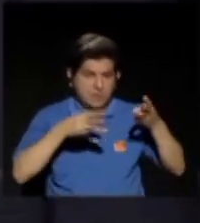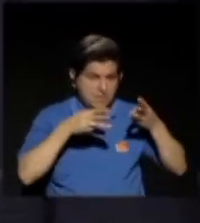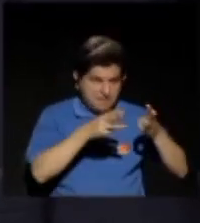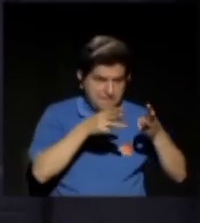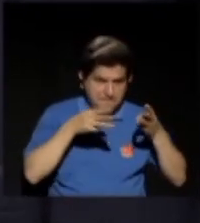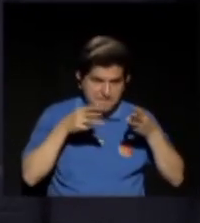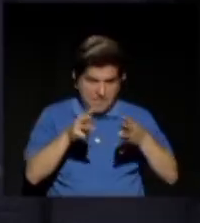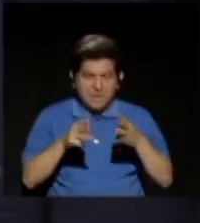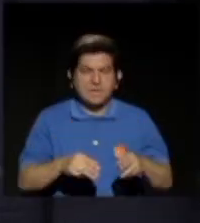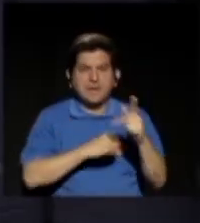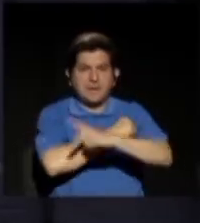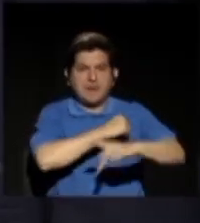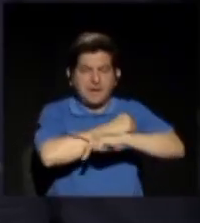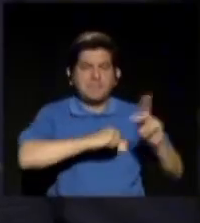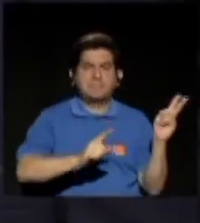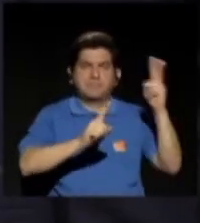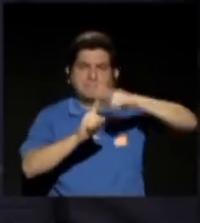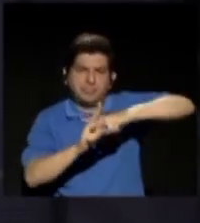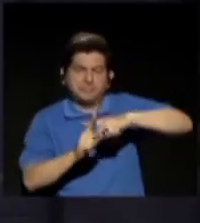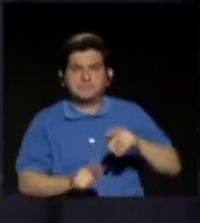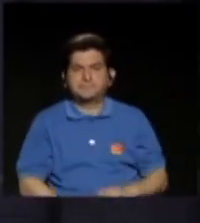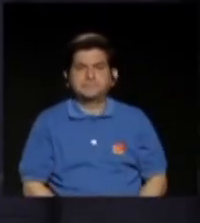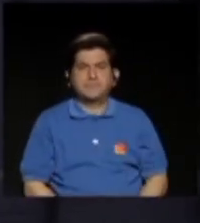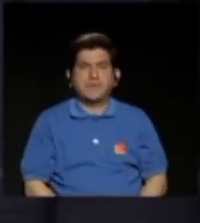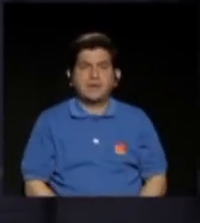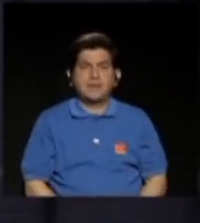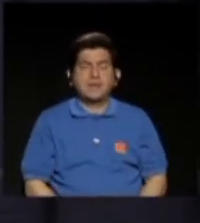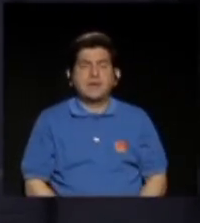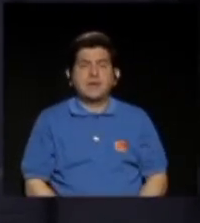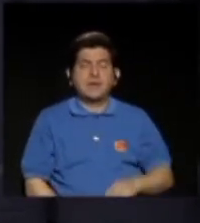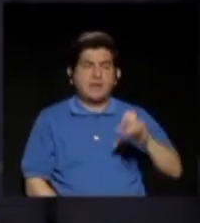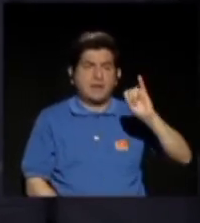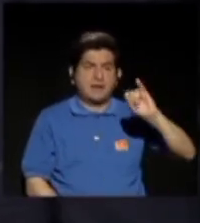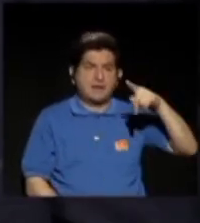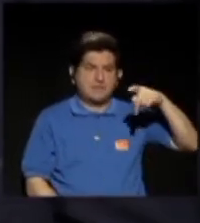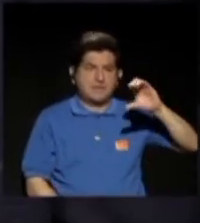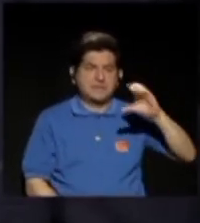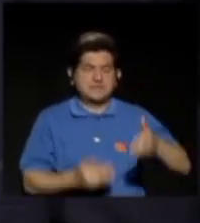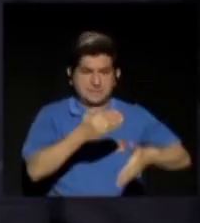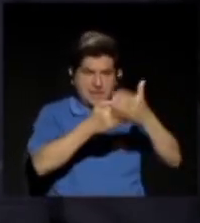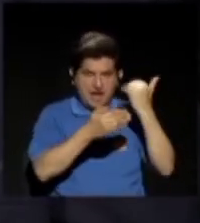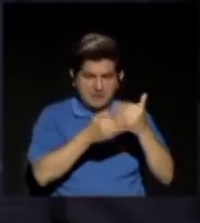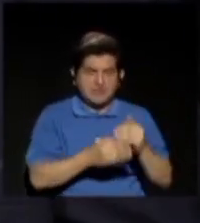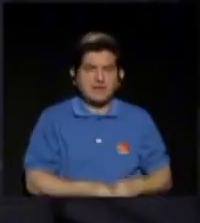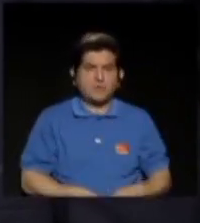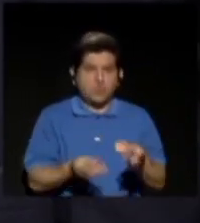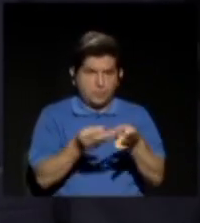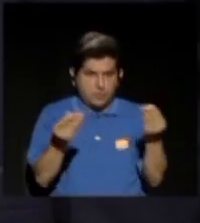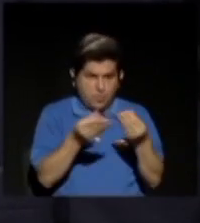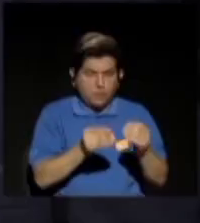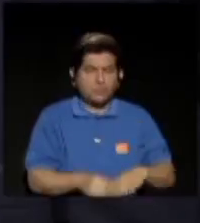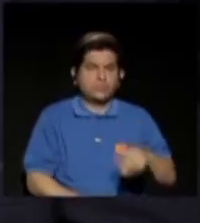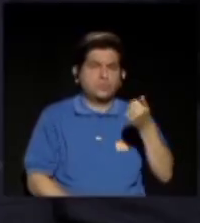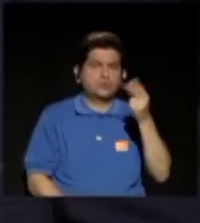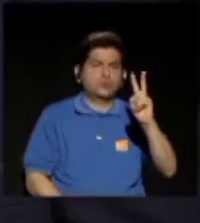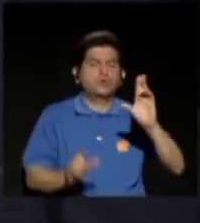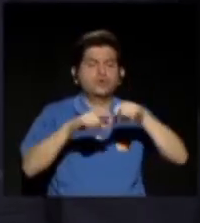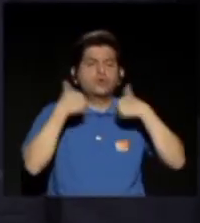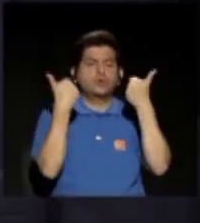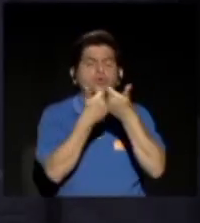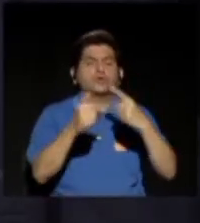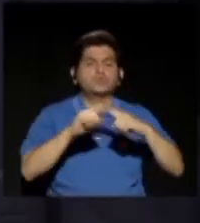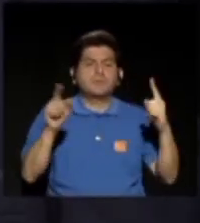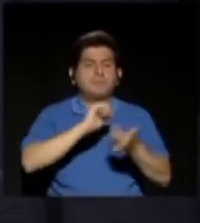metodologías aplicadas entre países. Entonces, por ejemplo, en la canasta del índice anterior teníamos una clasificación de 12 grupos, pero hicimos